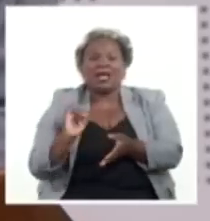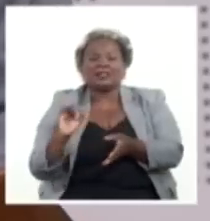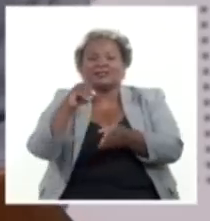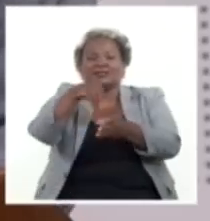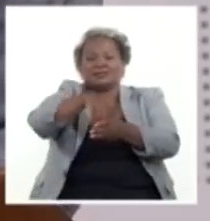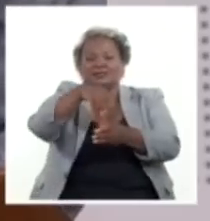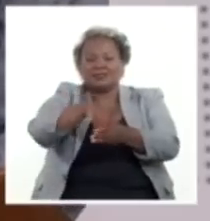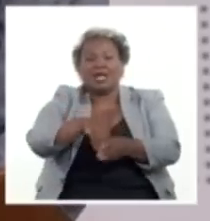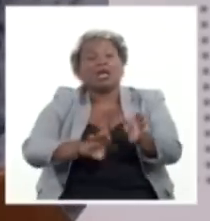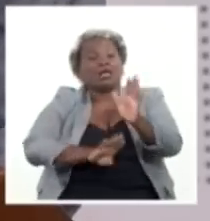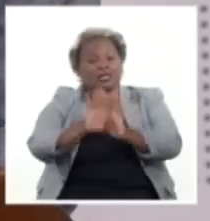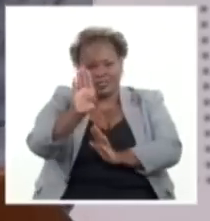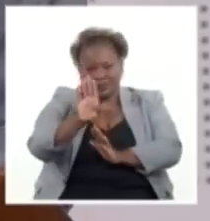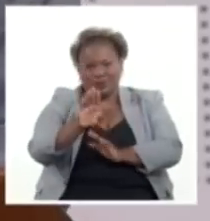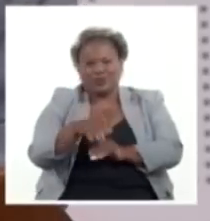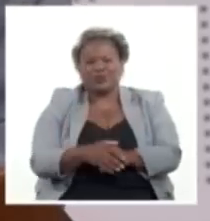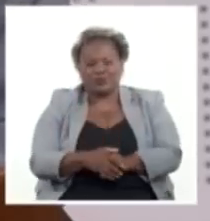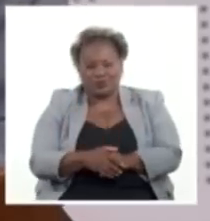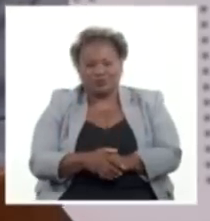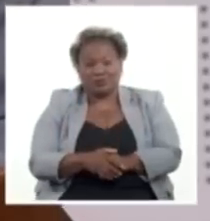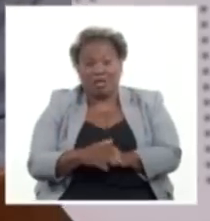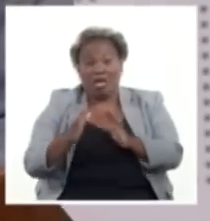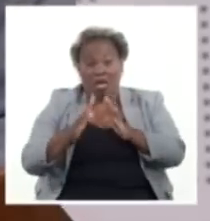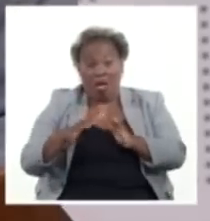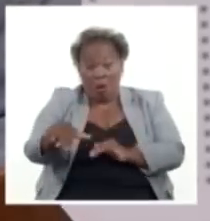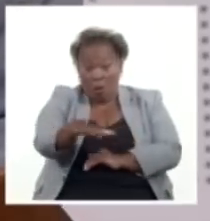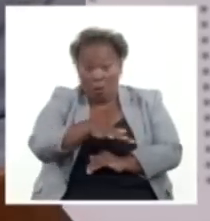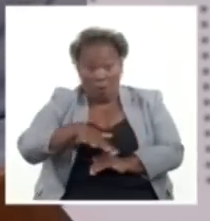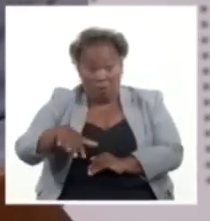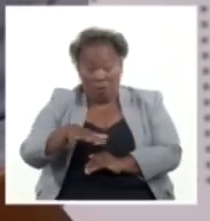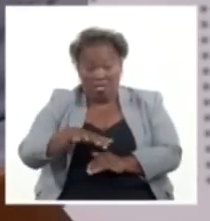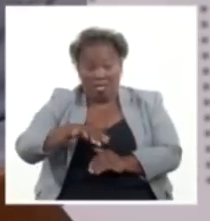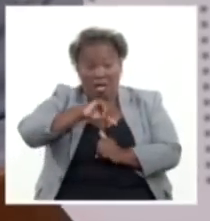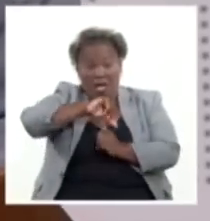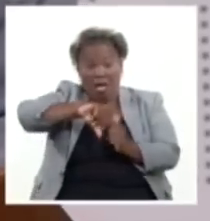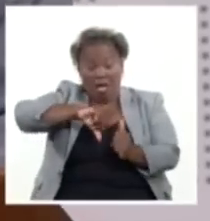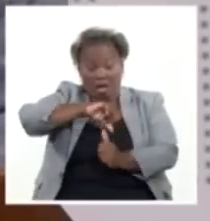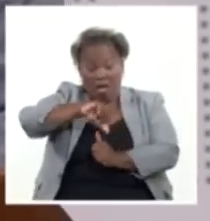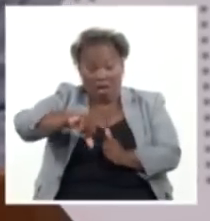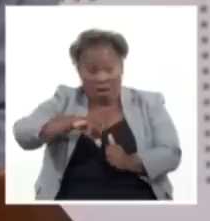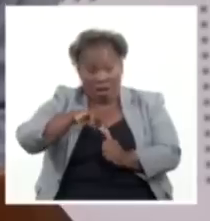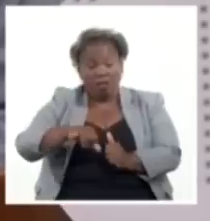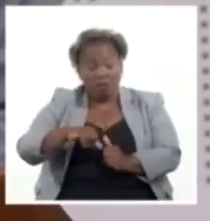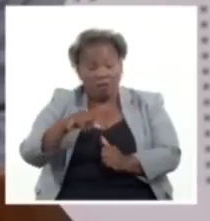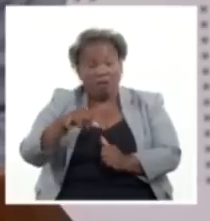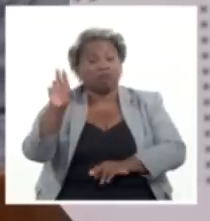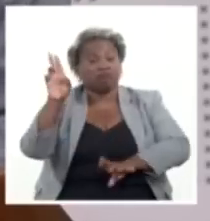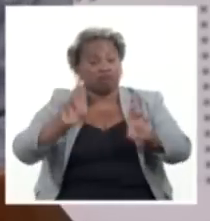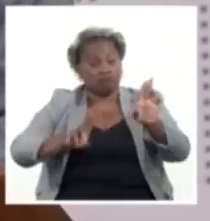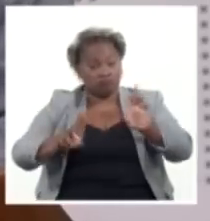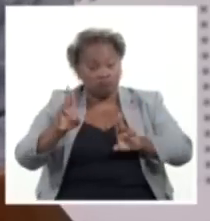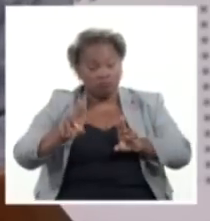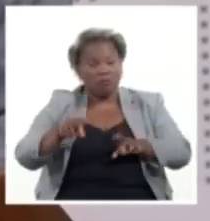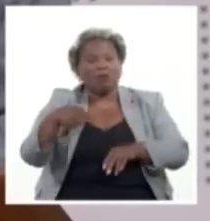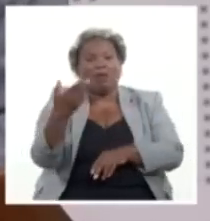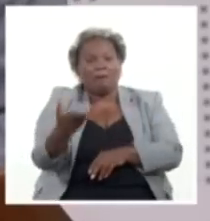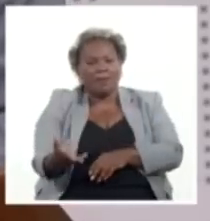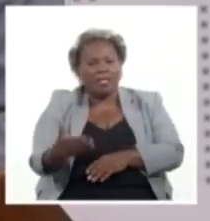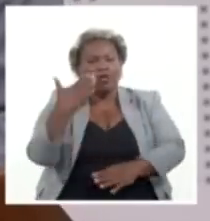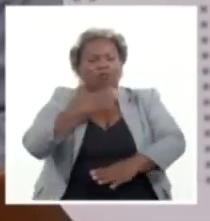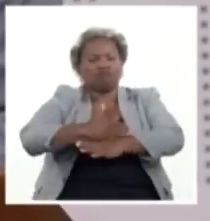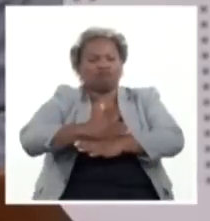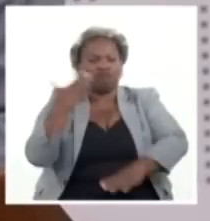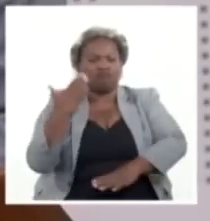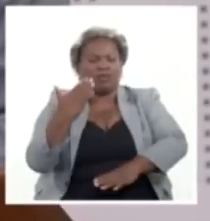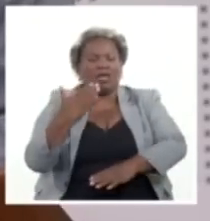y desarrollo. La comunidad del Caribe ratificó su apoyo al reclamo por el levantamiento del bloqueo impuesto por